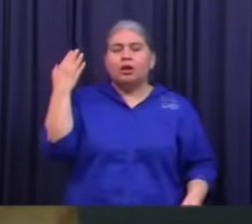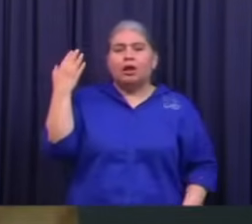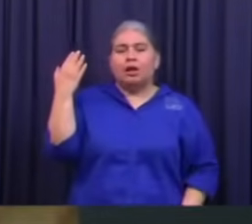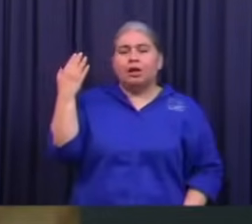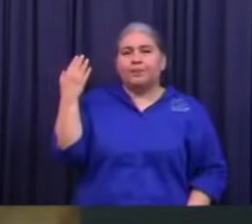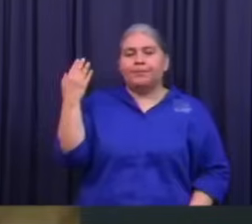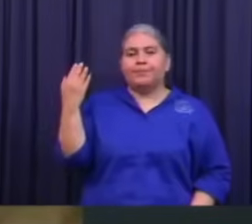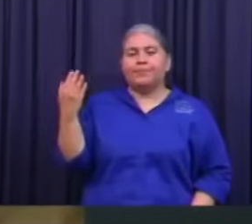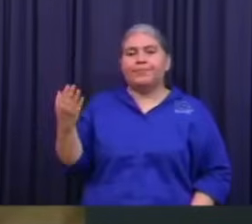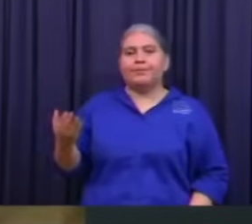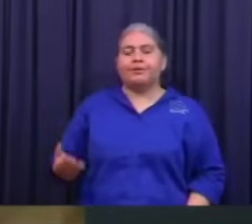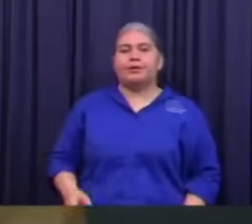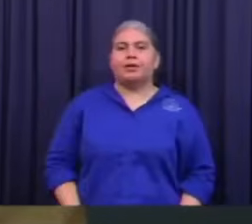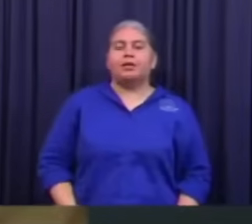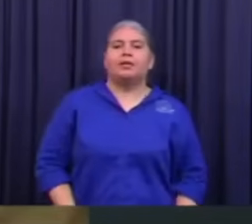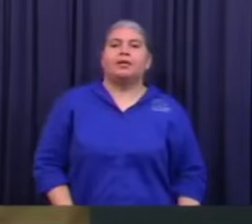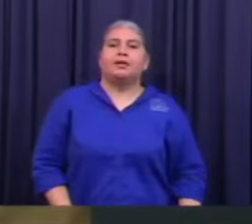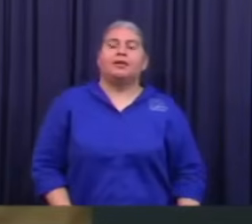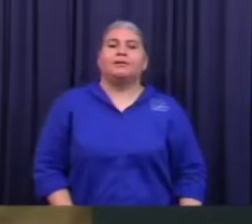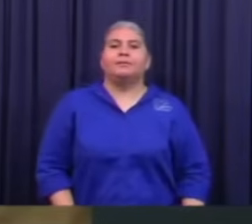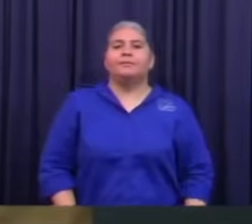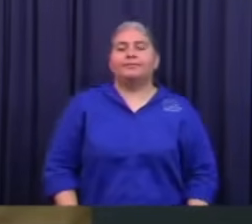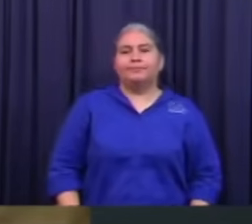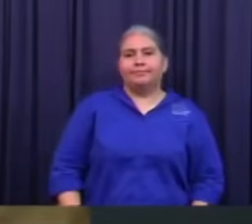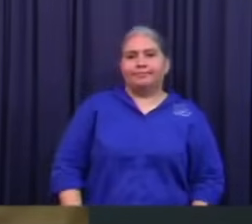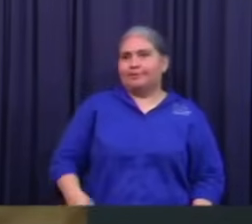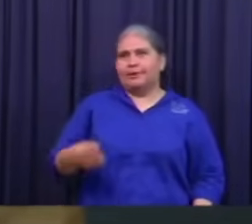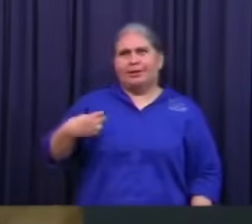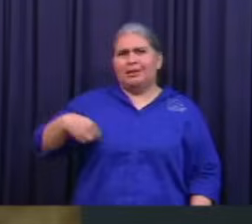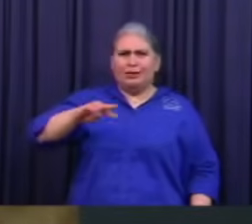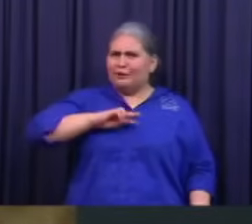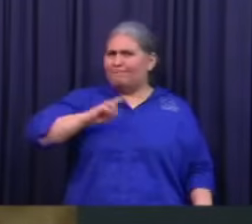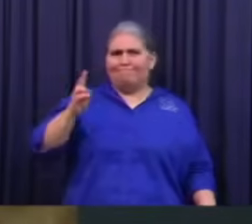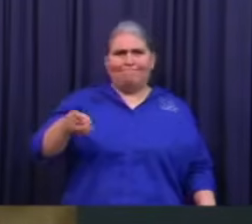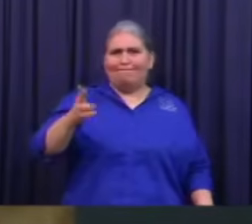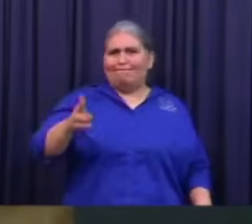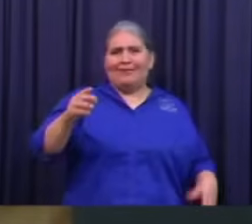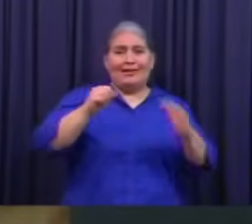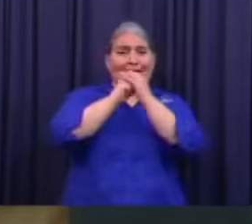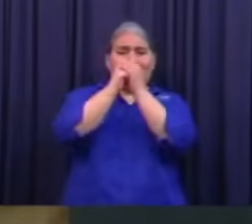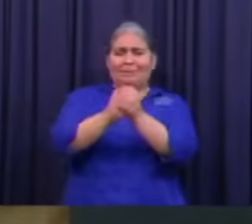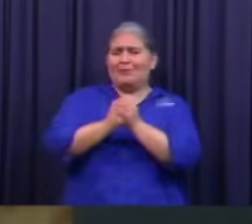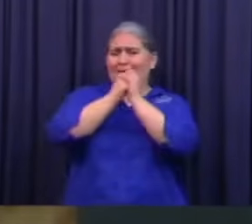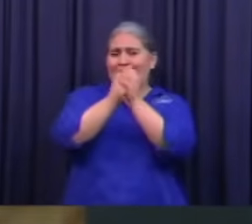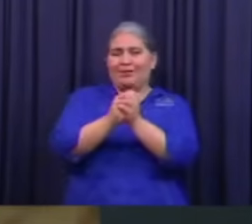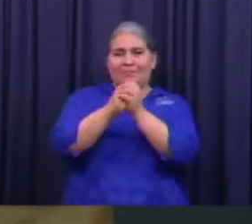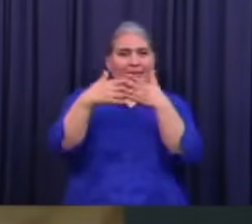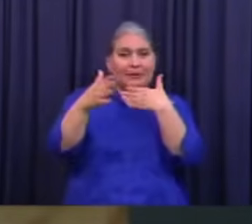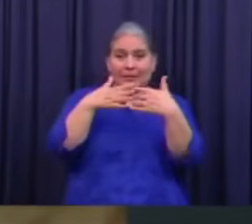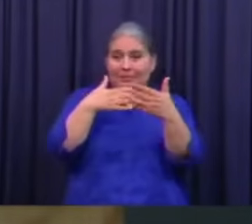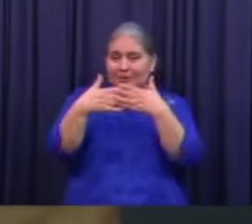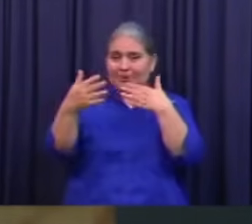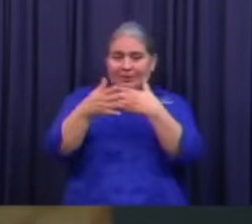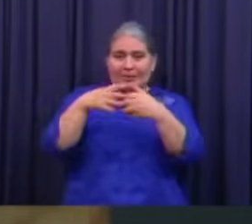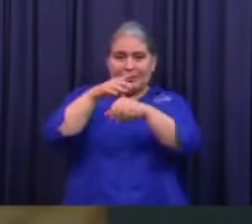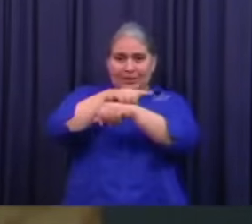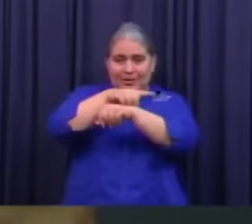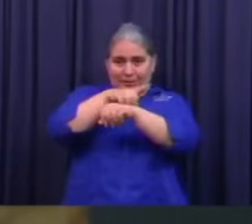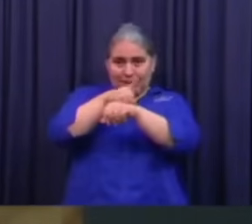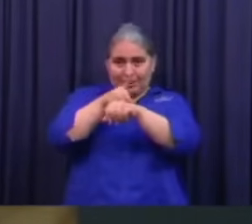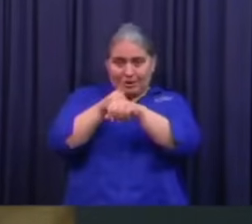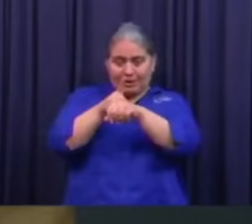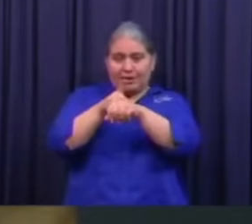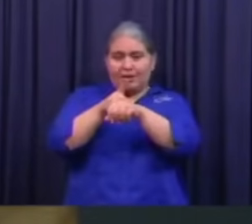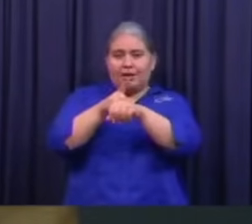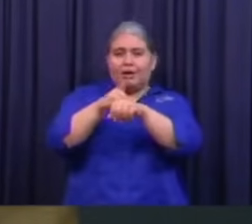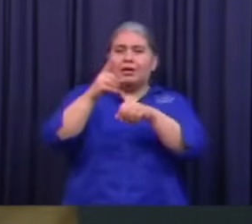después después oramos Bueno siempre oramos verdad a cualquier hora pero le pedimos al Señor que